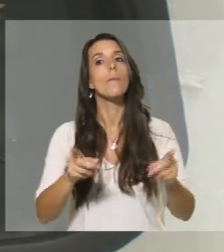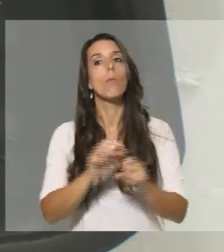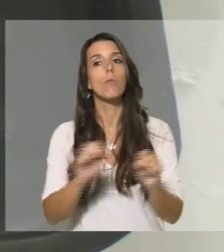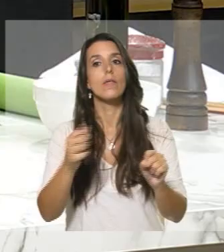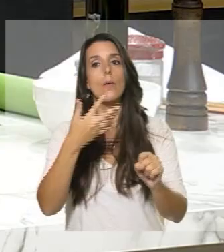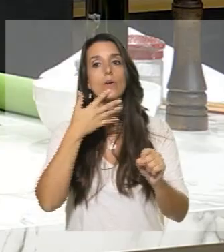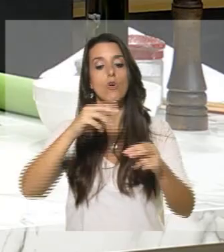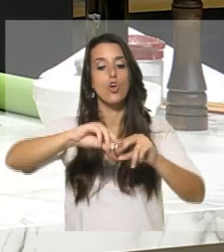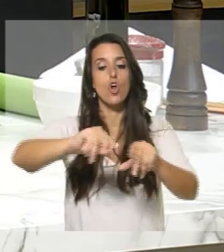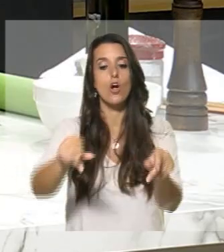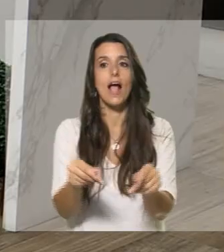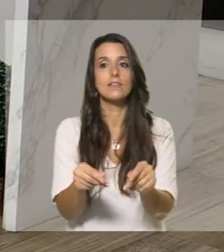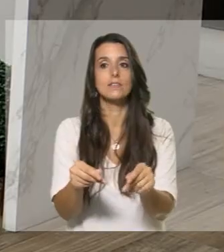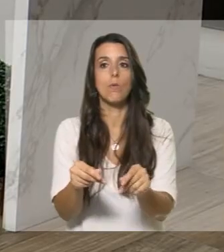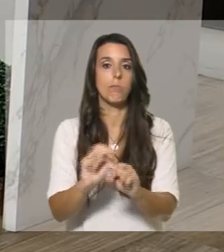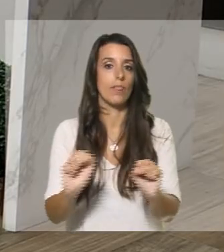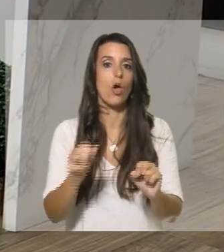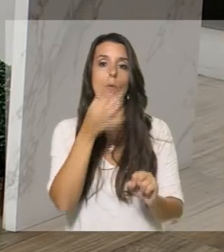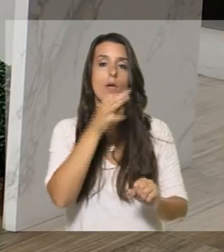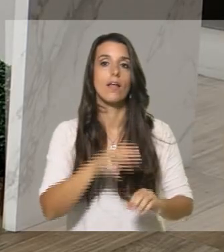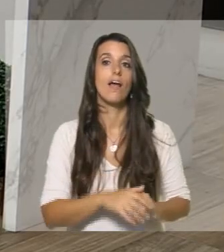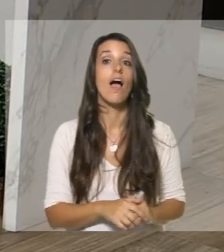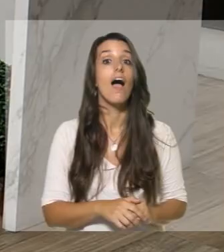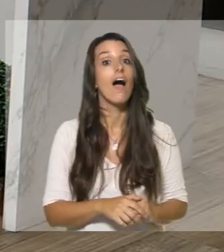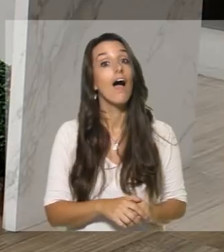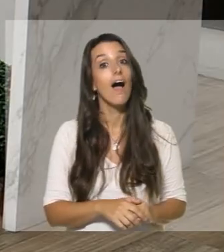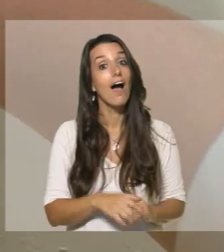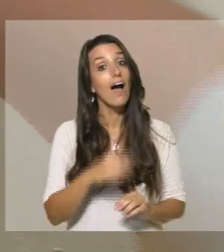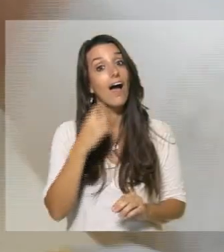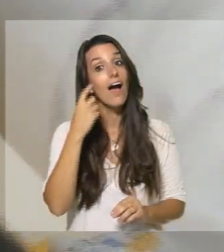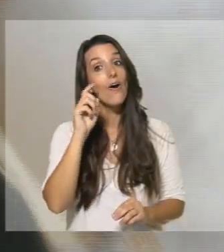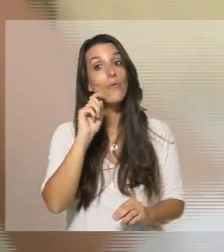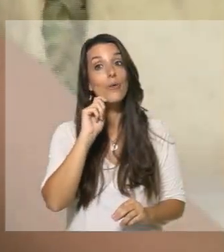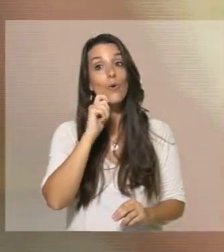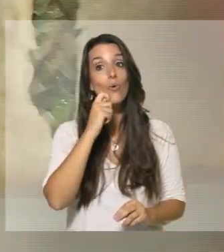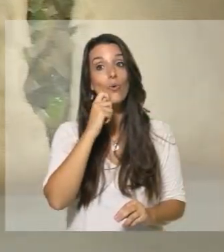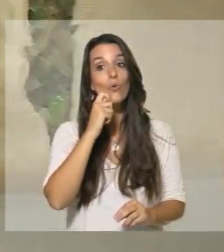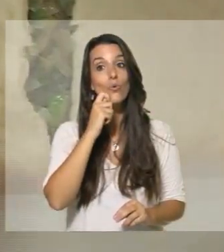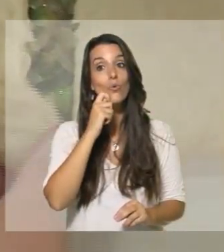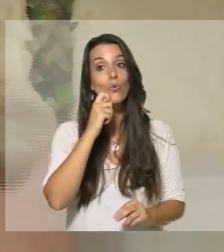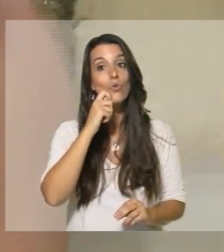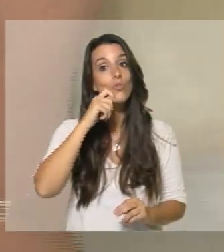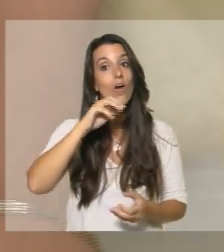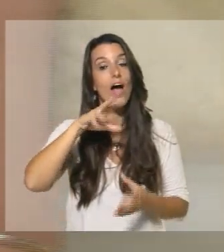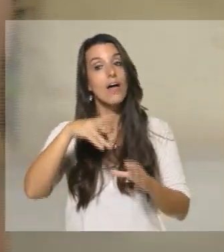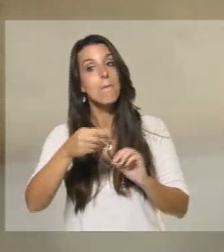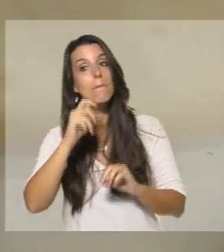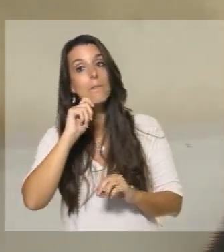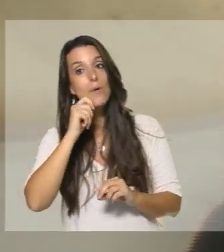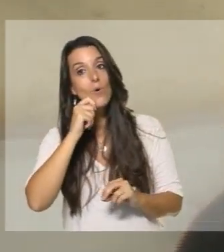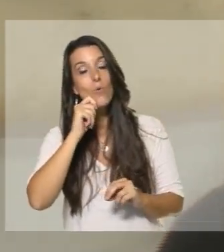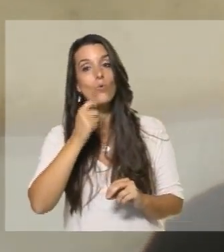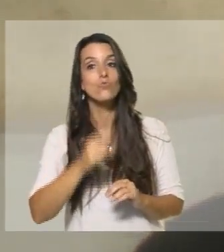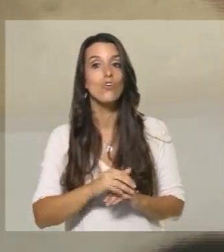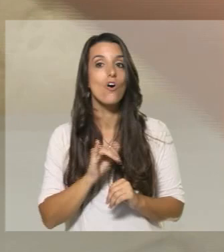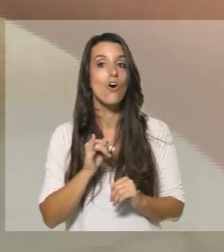tipo rosquitas, hacen así. A ver. Y después los prenden como un nudito. La rosquita también. Otra versión. Como un nudito, mirá, ¿ven? Claro, lo enroscás y